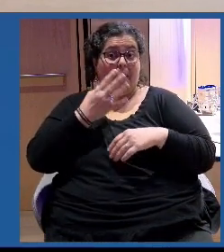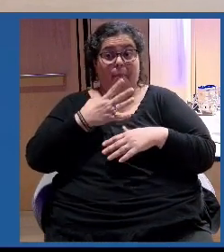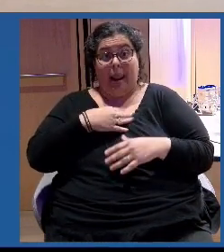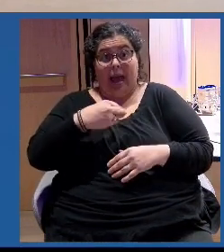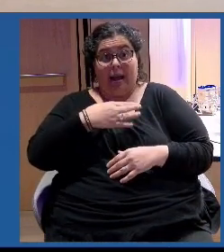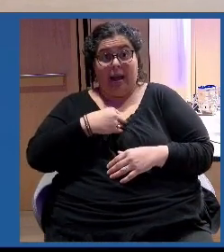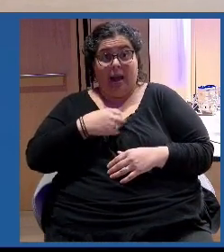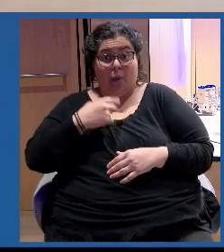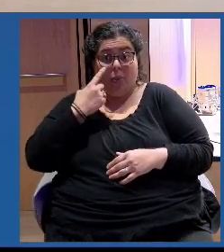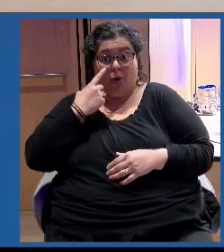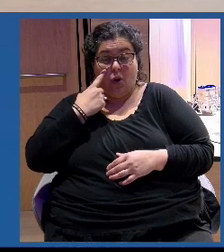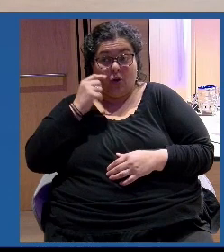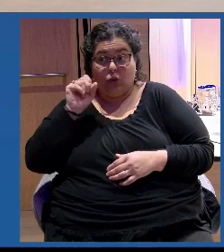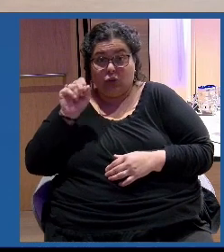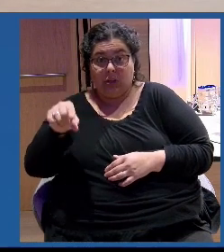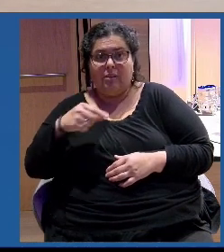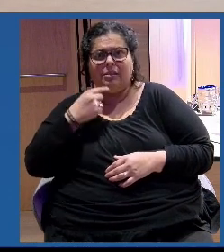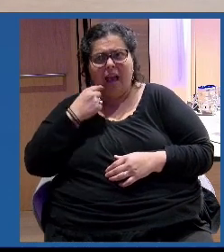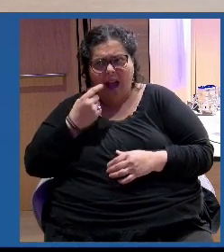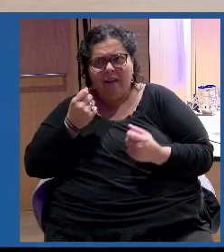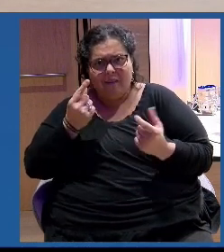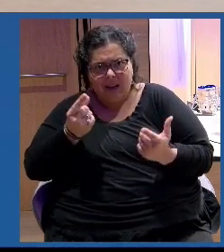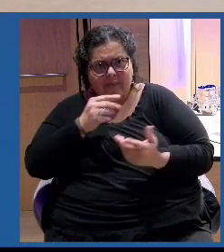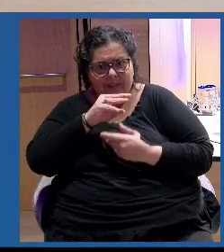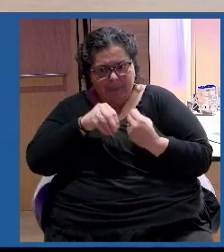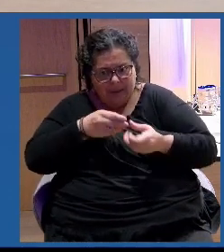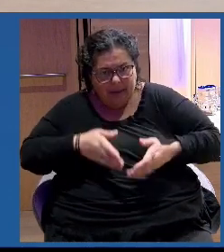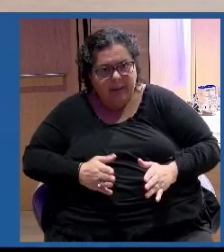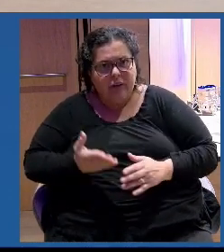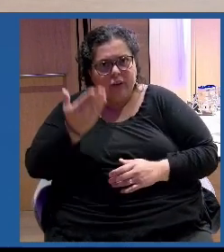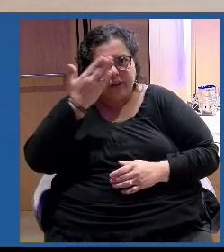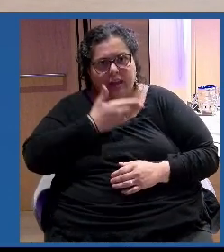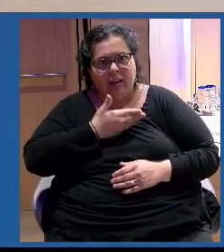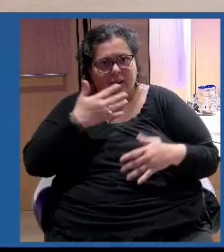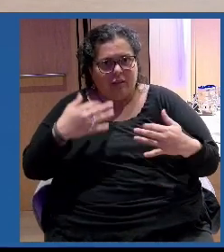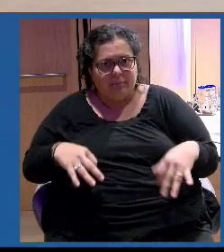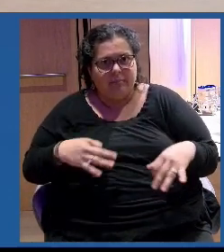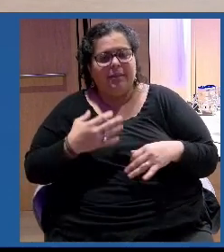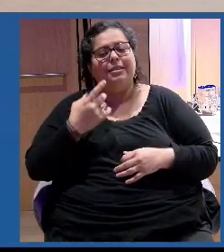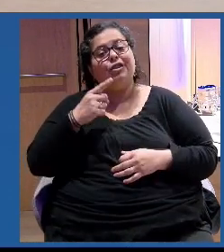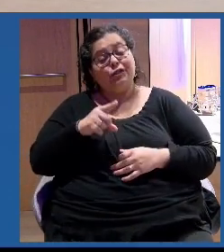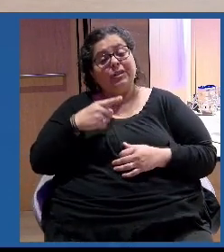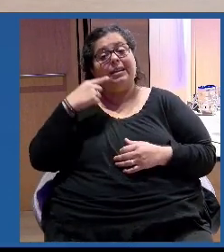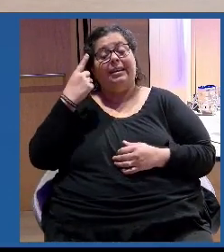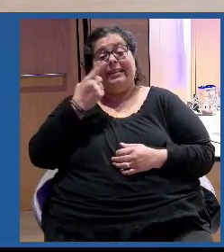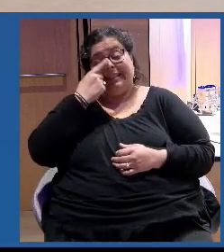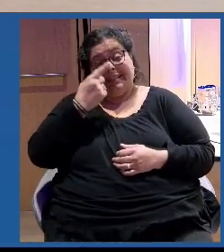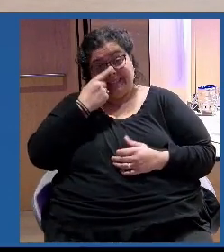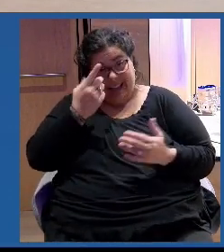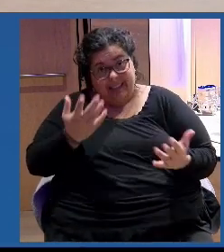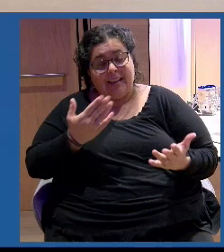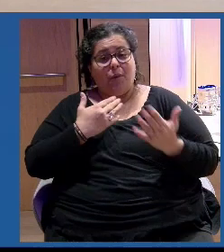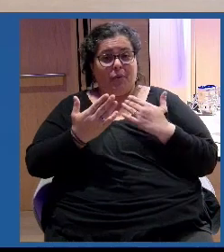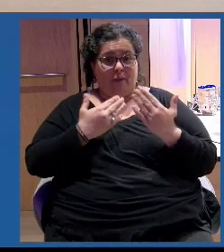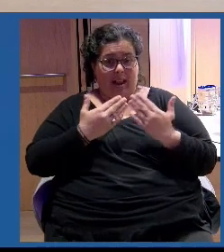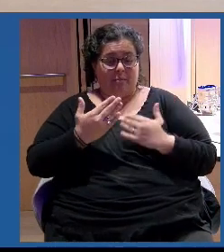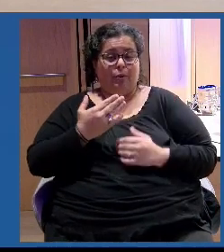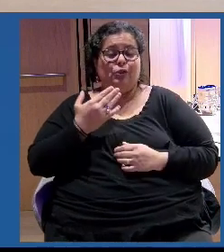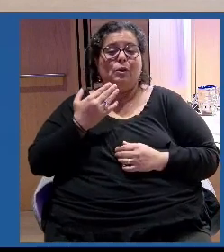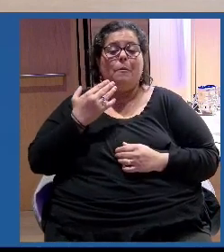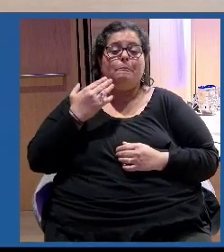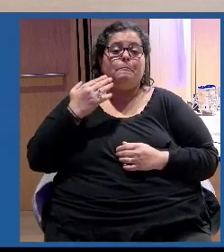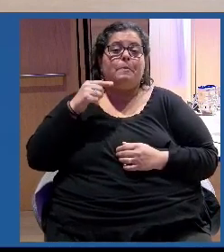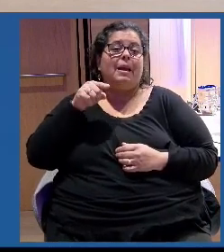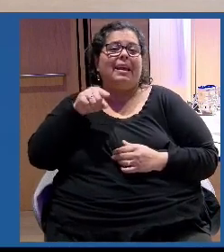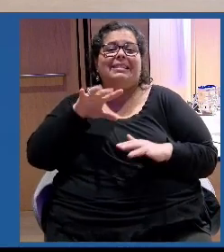mi papá, ya va a dañar la familia con una negra. ¿Ya? Entonces es interesante al hablar como